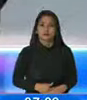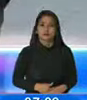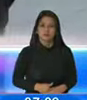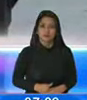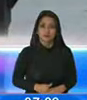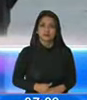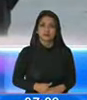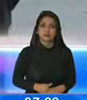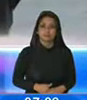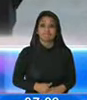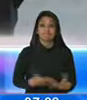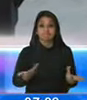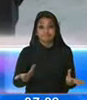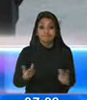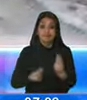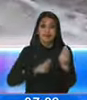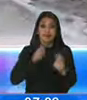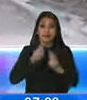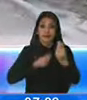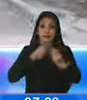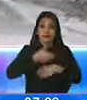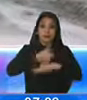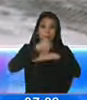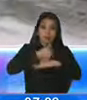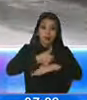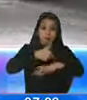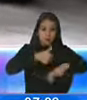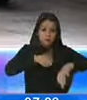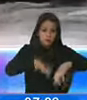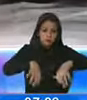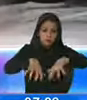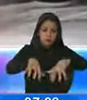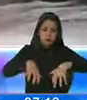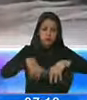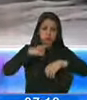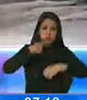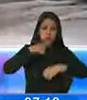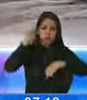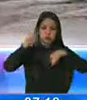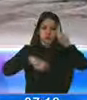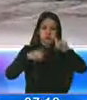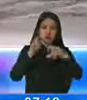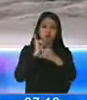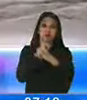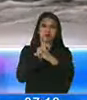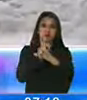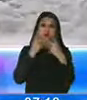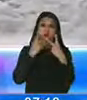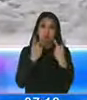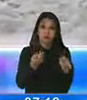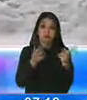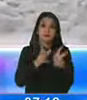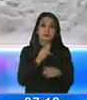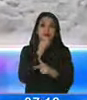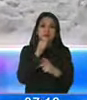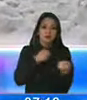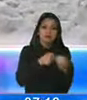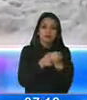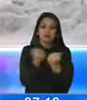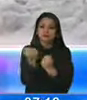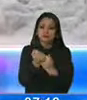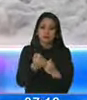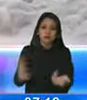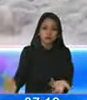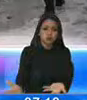Para aplacar la desesperación de los pobladores y quitar las enormes montañas de granizo, las instituciones públicas y privadas unieron sus esfuerzos para retirar